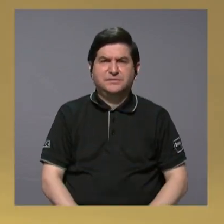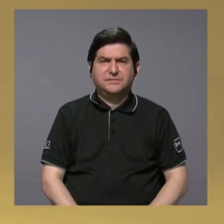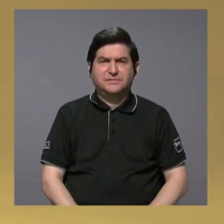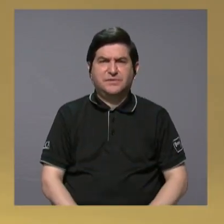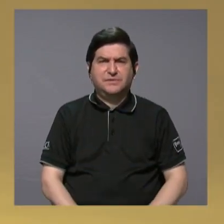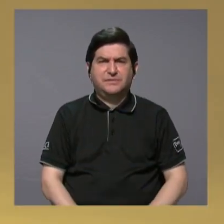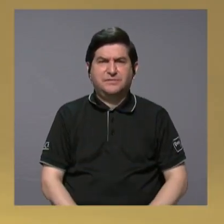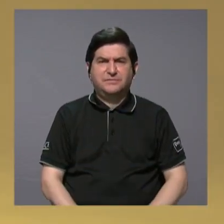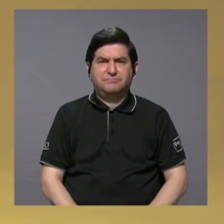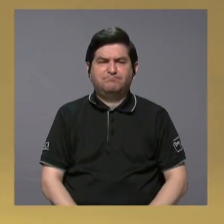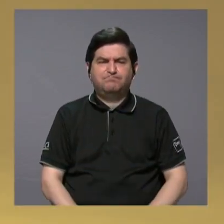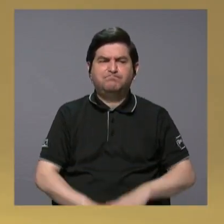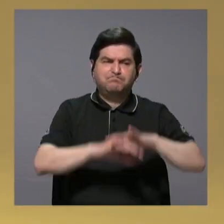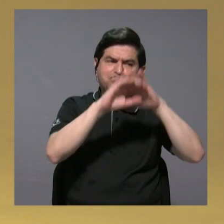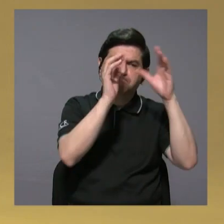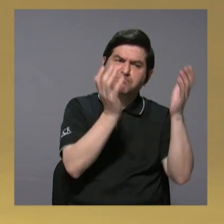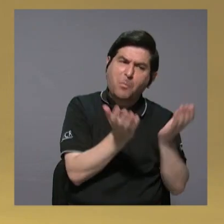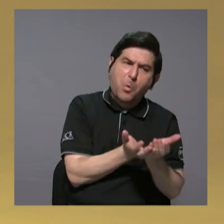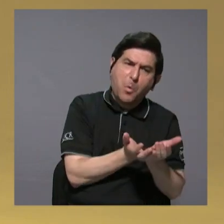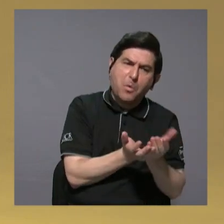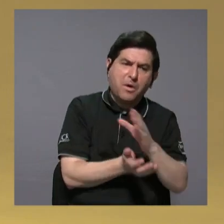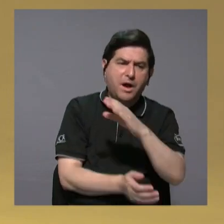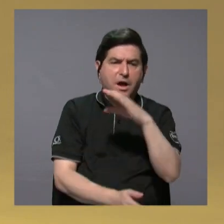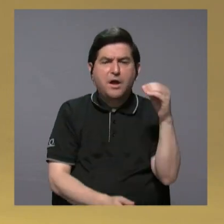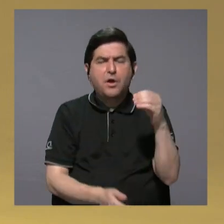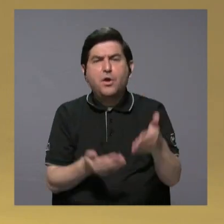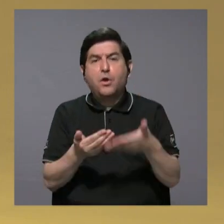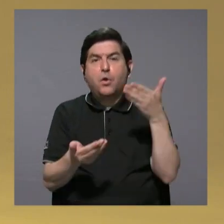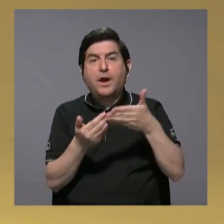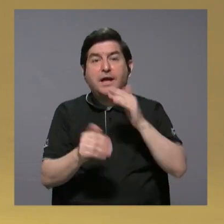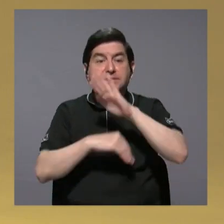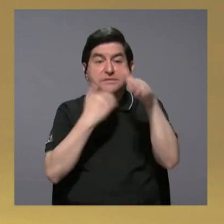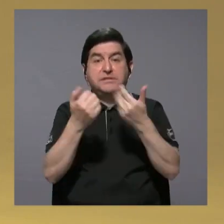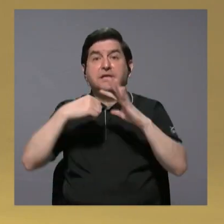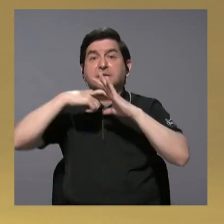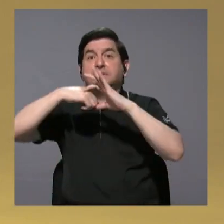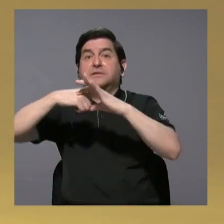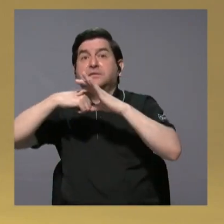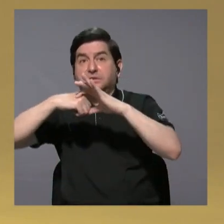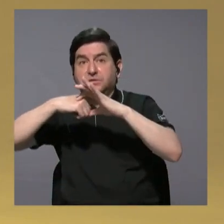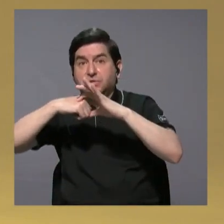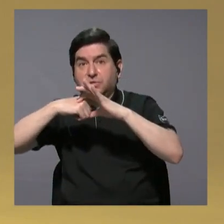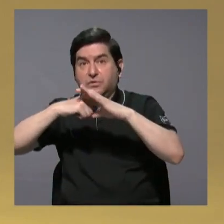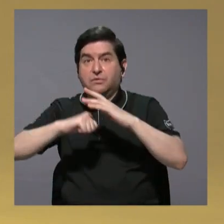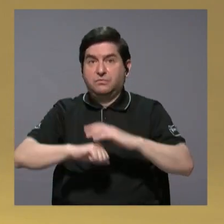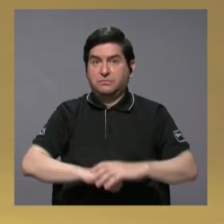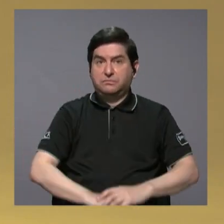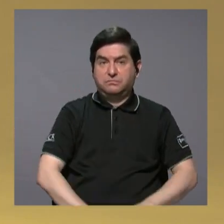global o casi planetario, digamos,